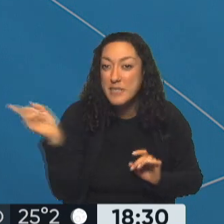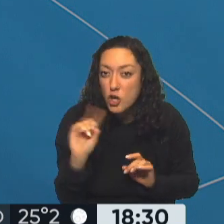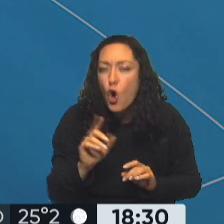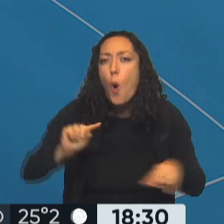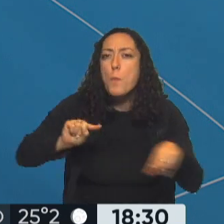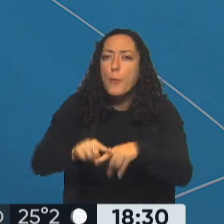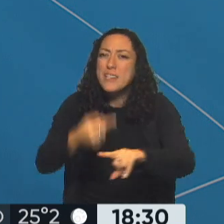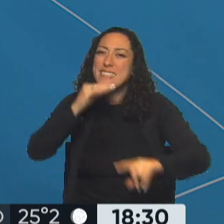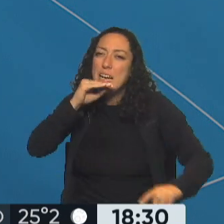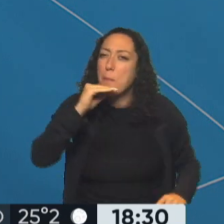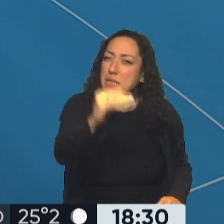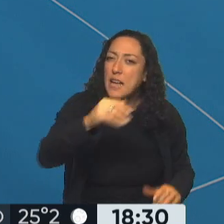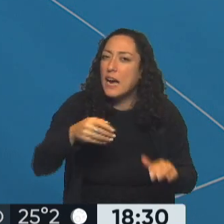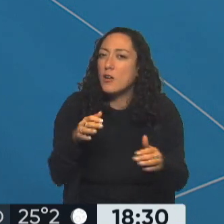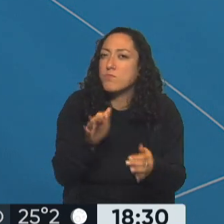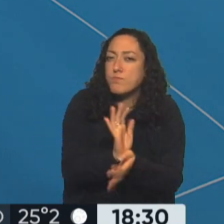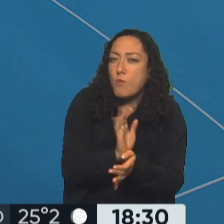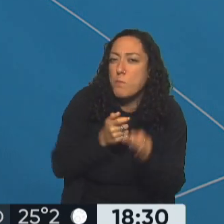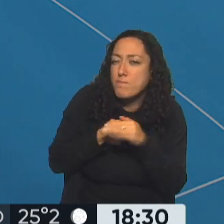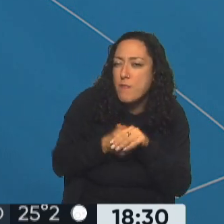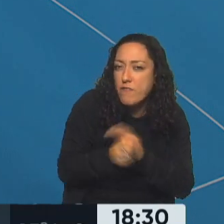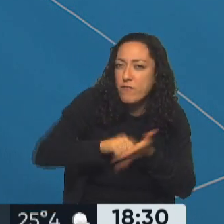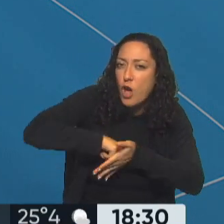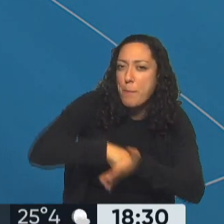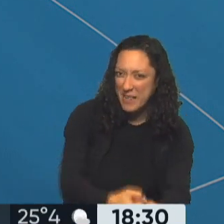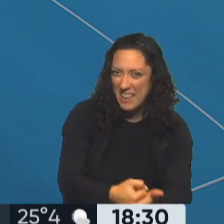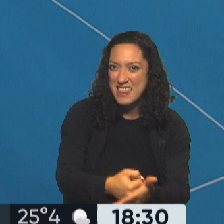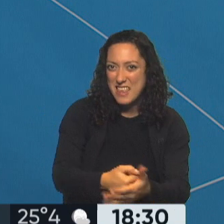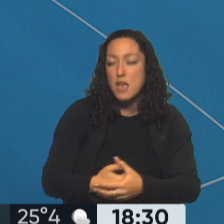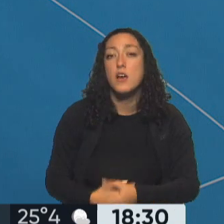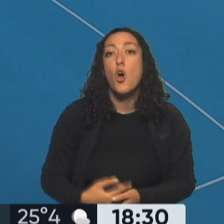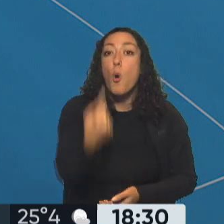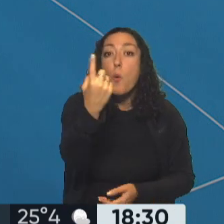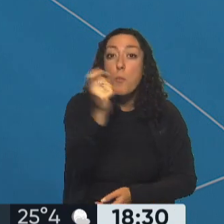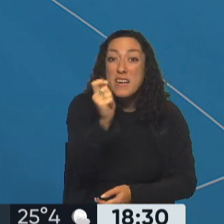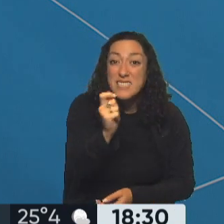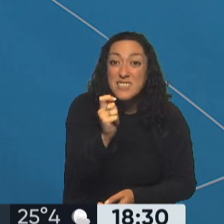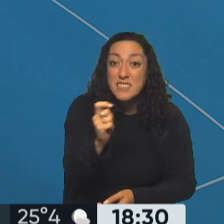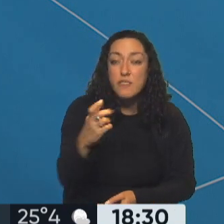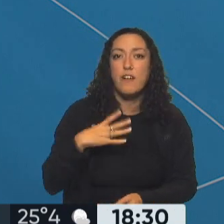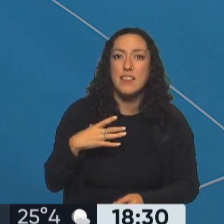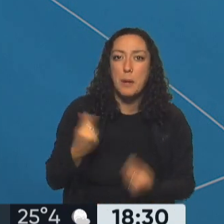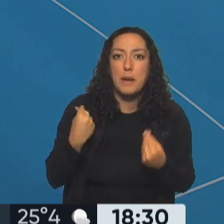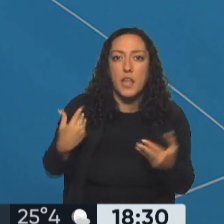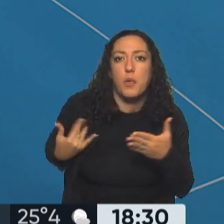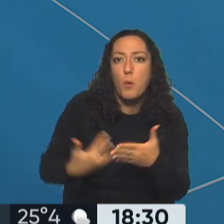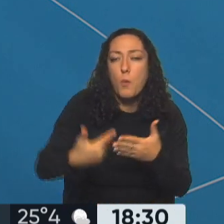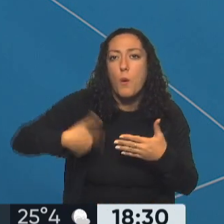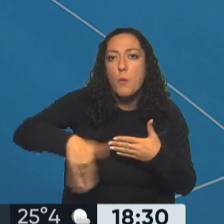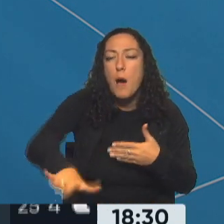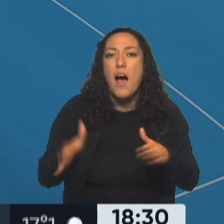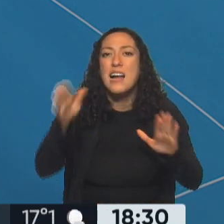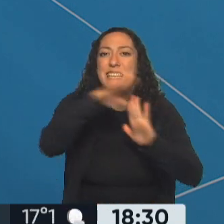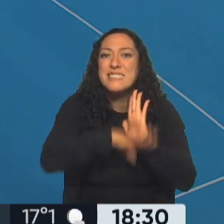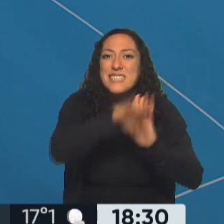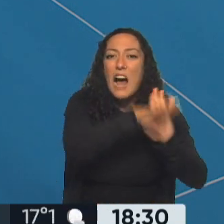política, un mensaje mafioso, claramente un apriete. Pensemos que falta un mes para el cierre de listas, para ir a una elección nacional